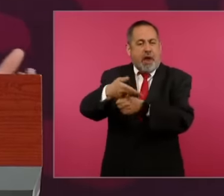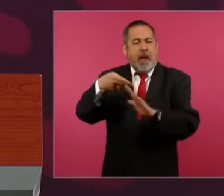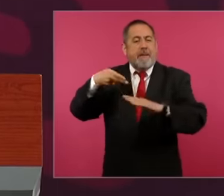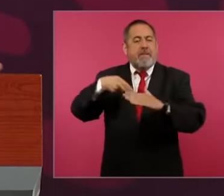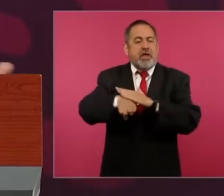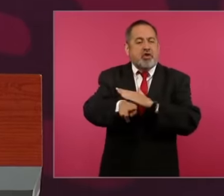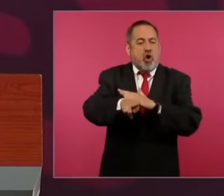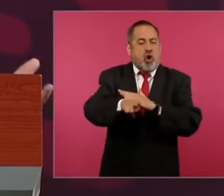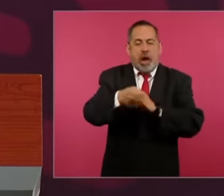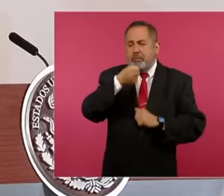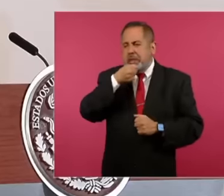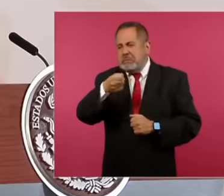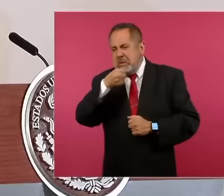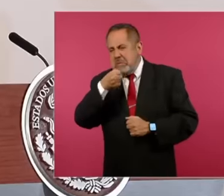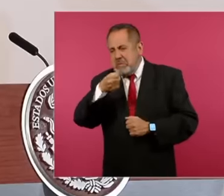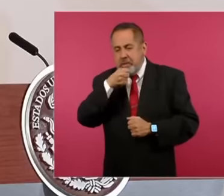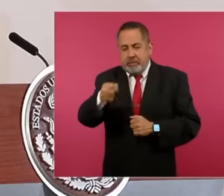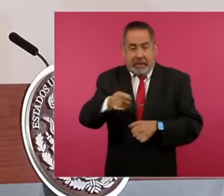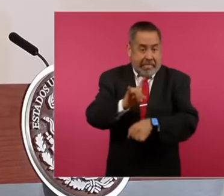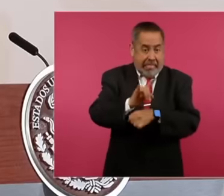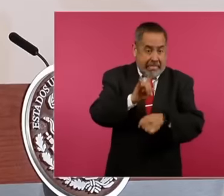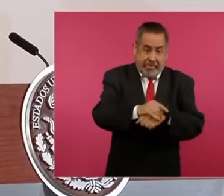Porque no es un montaje,